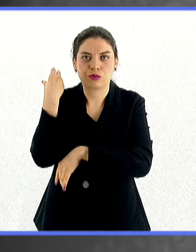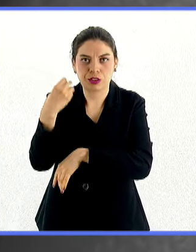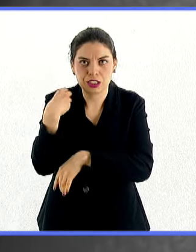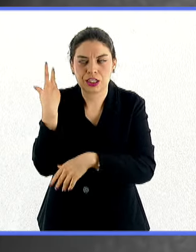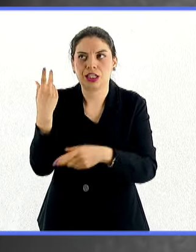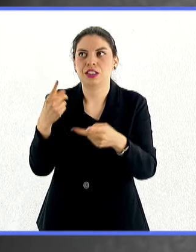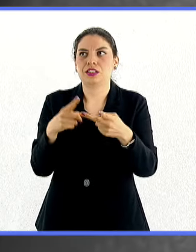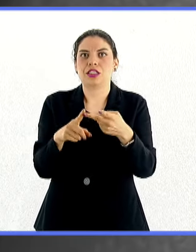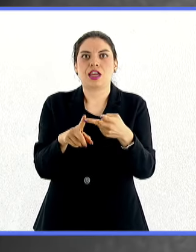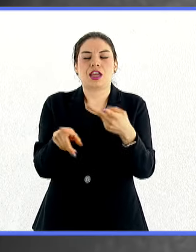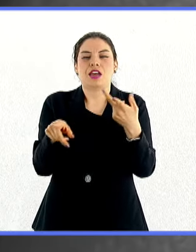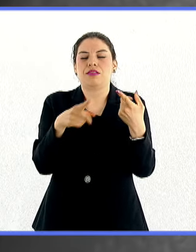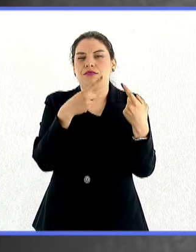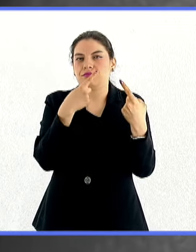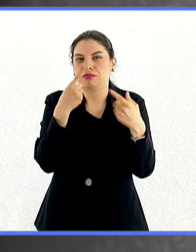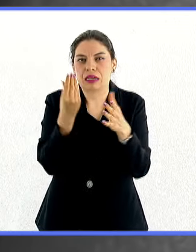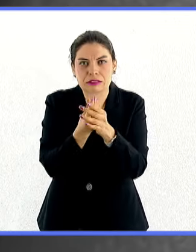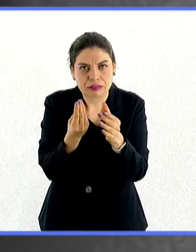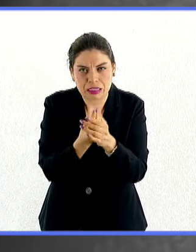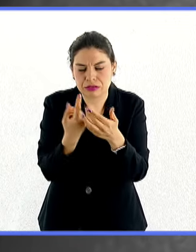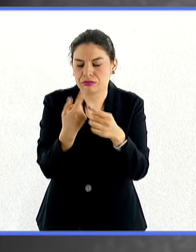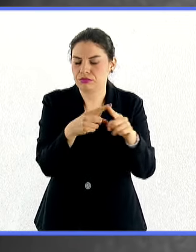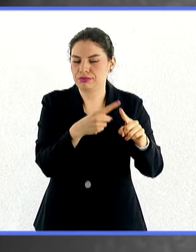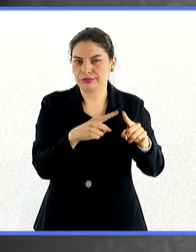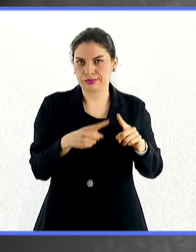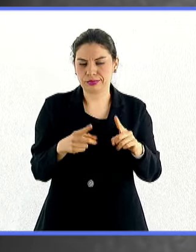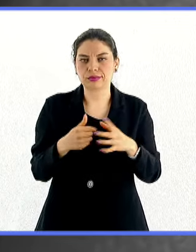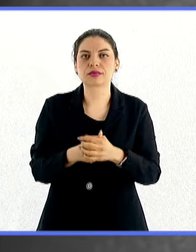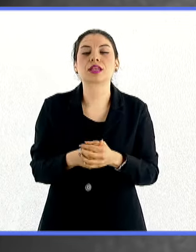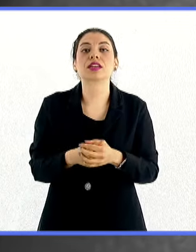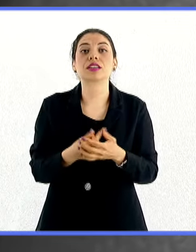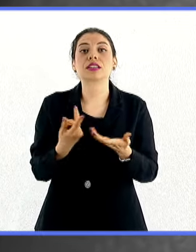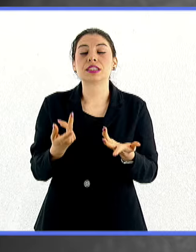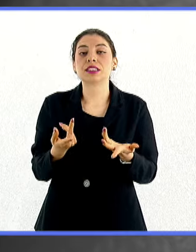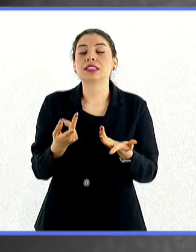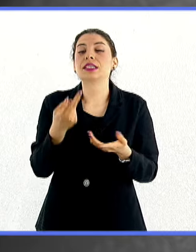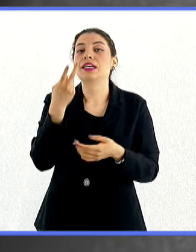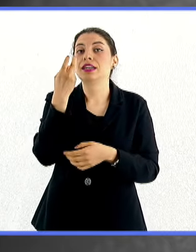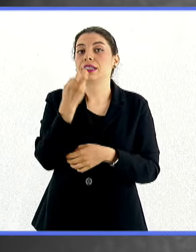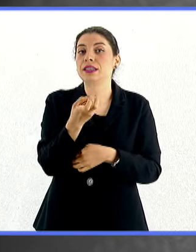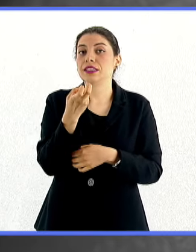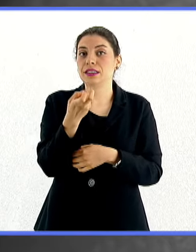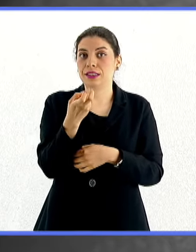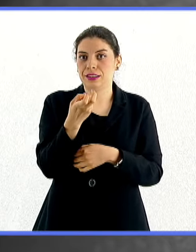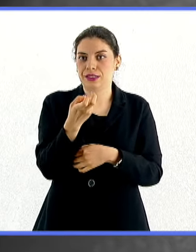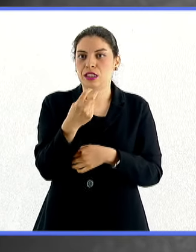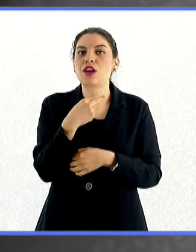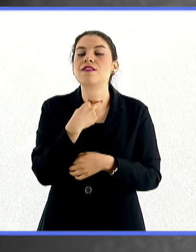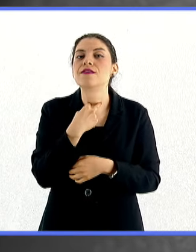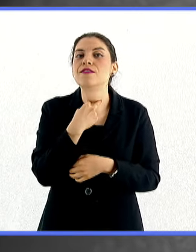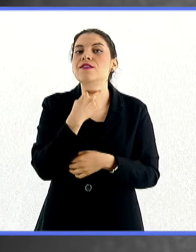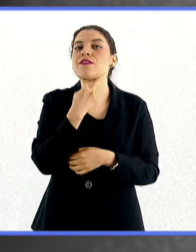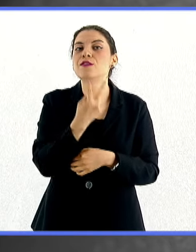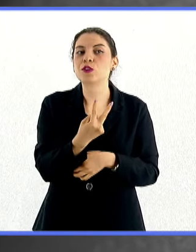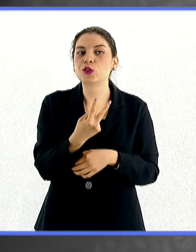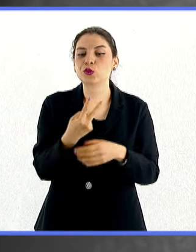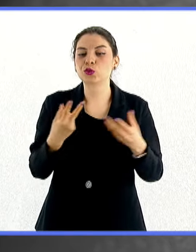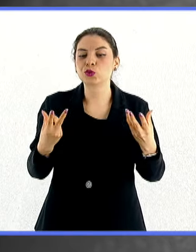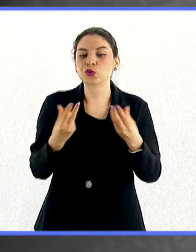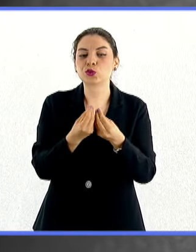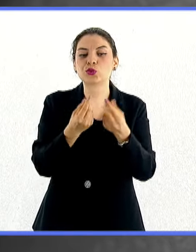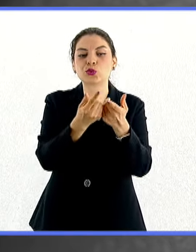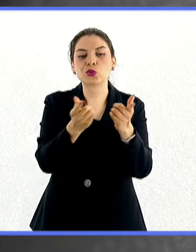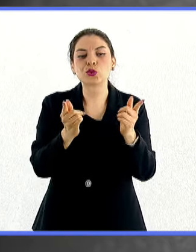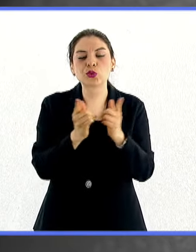muy importante. Y yo creo que uno de los elementos centrales también de esta voz en colectividad es